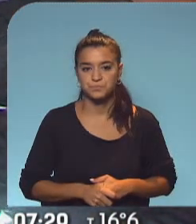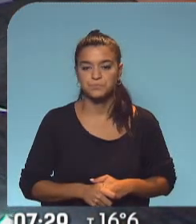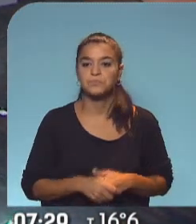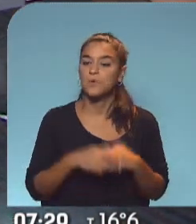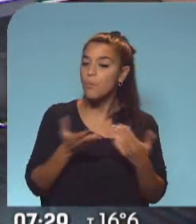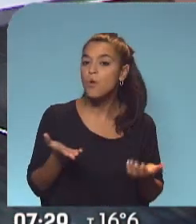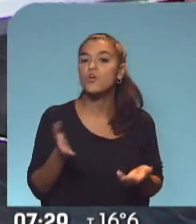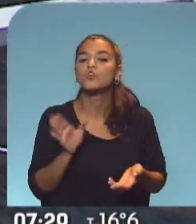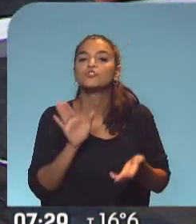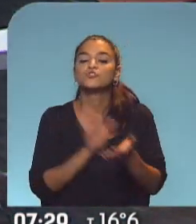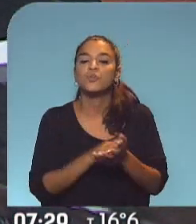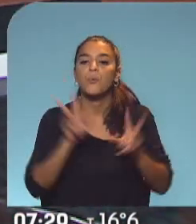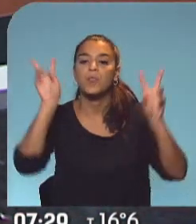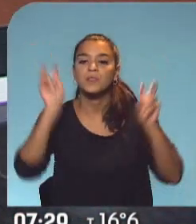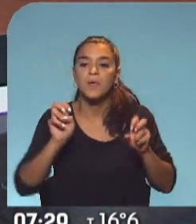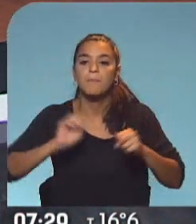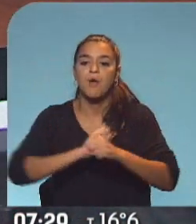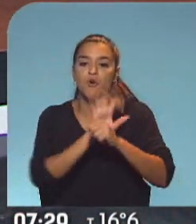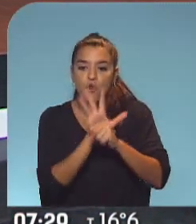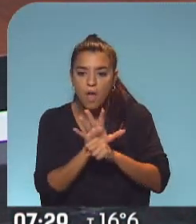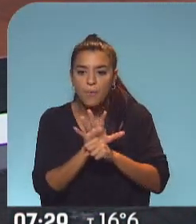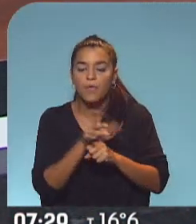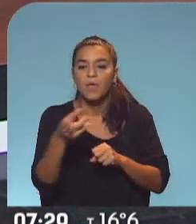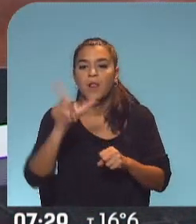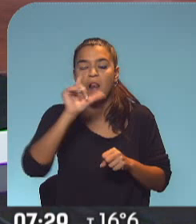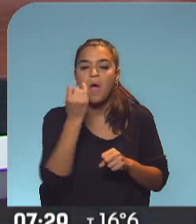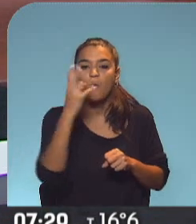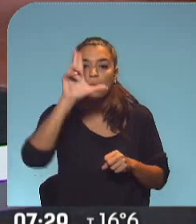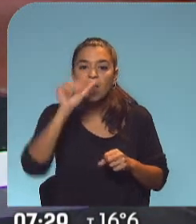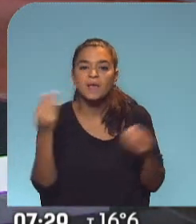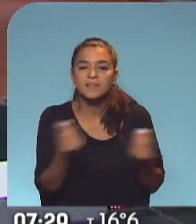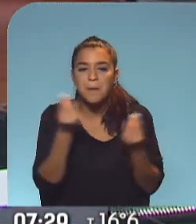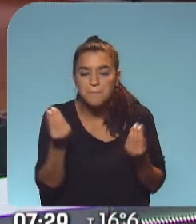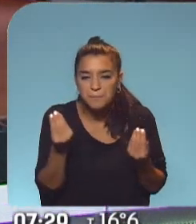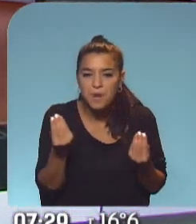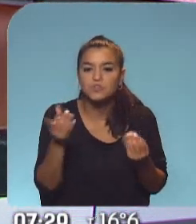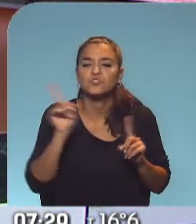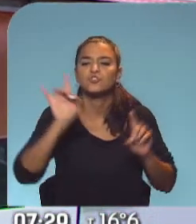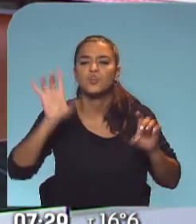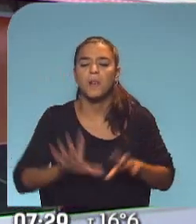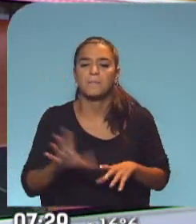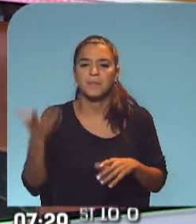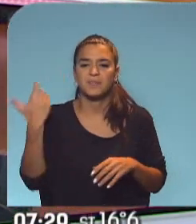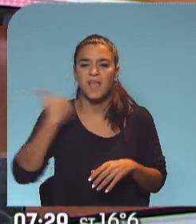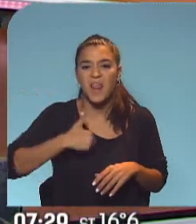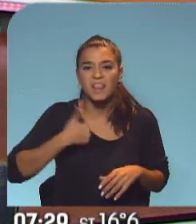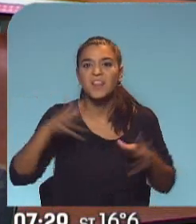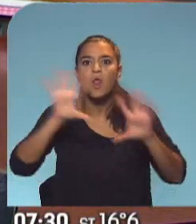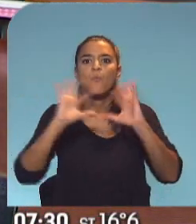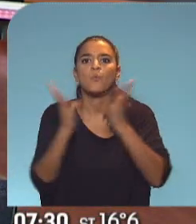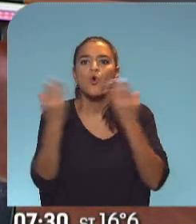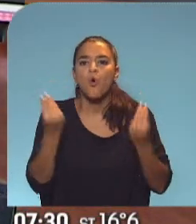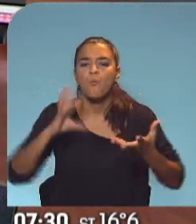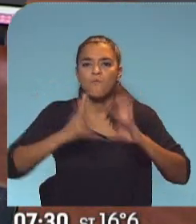Bueno, la cuestión central que tiene que ver, claro, con el coronavirus. Laura, a ver, ¿qué está sucediendo? No solo en la Argentina, en el mundo. ¿De qué manera se está